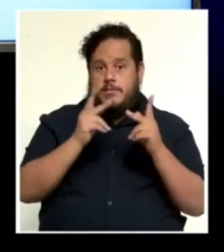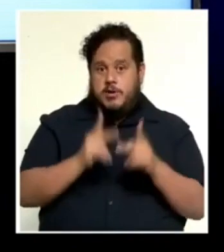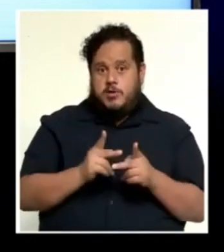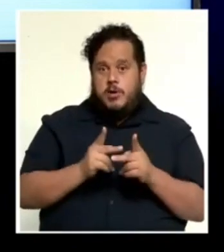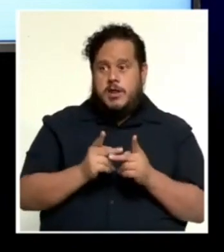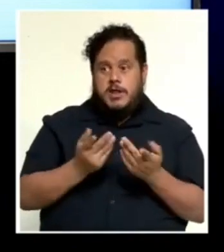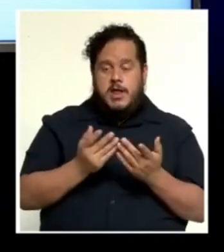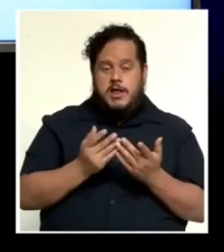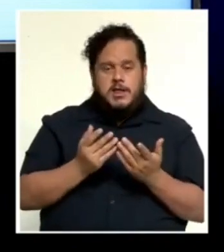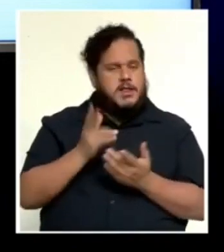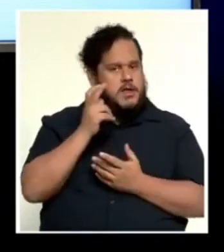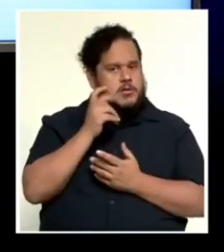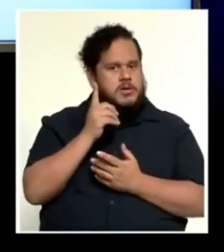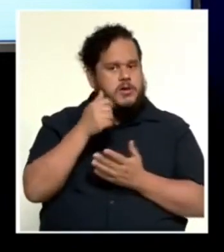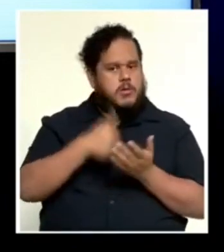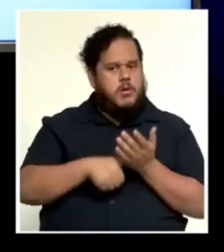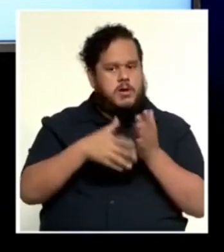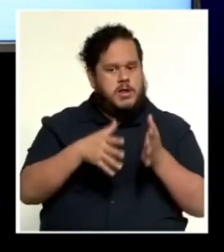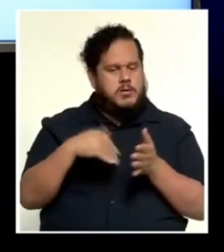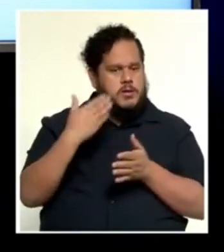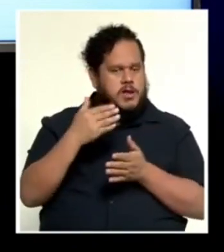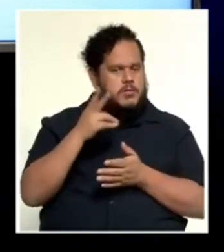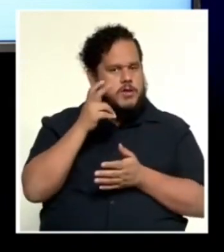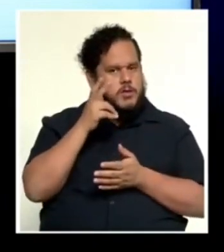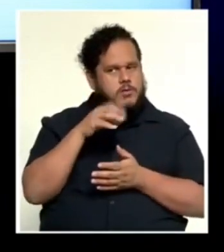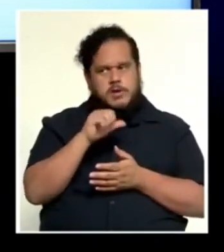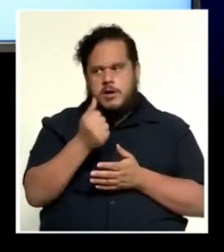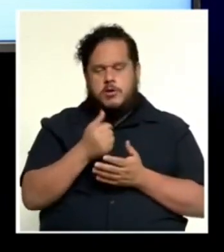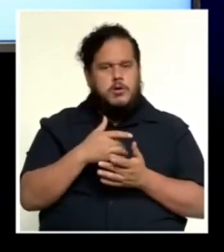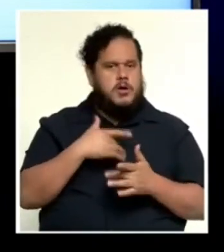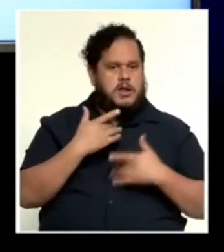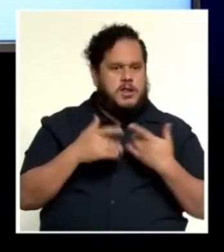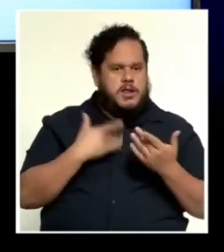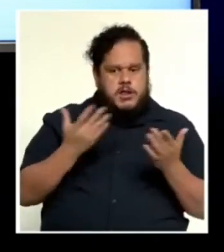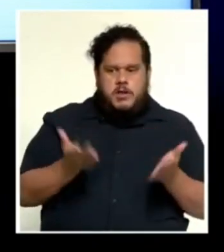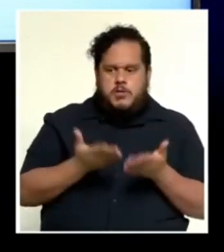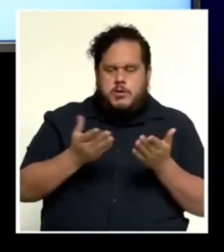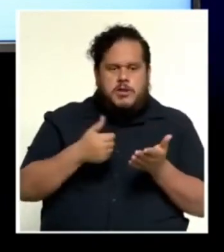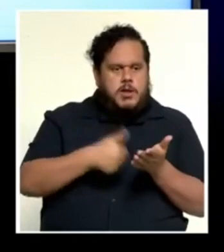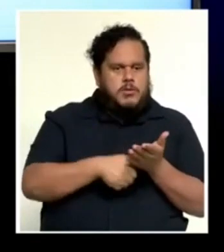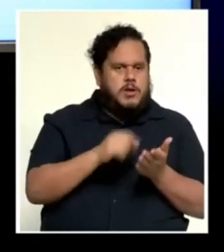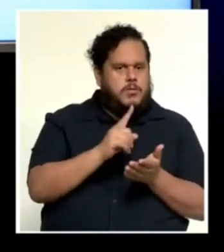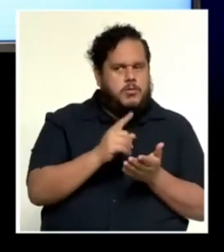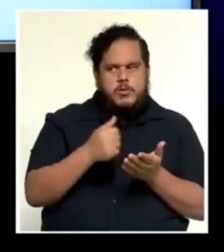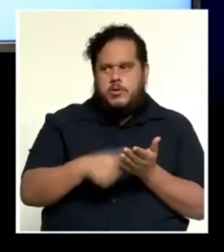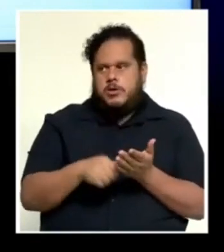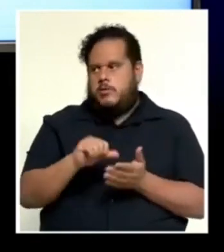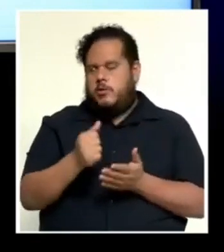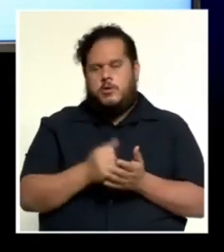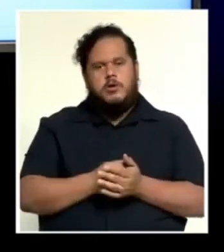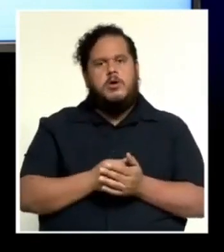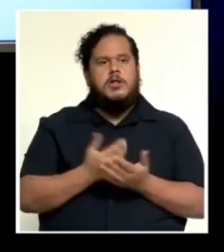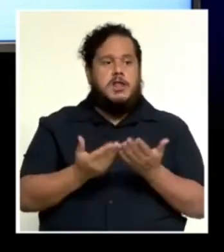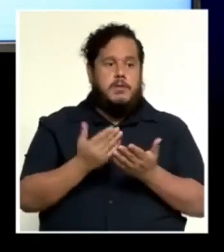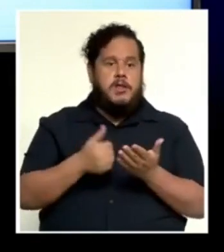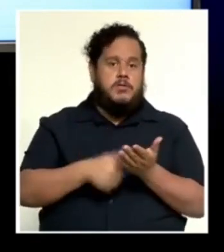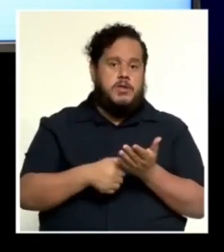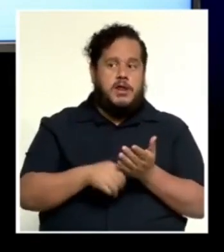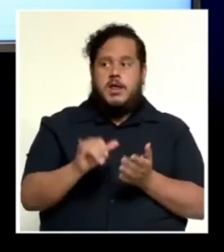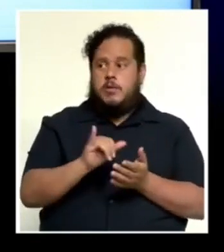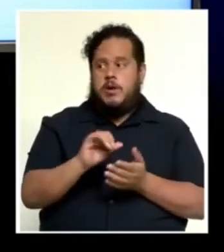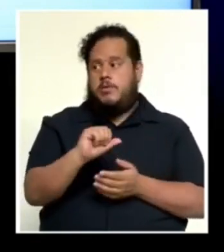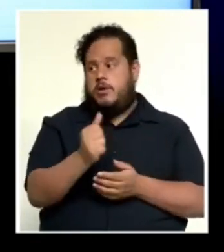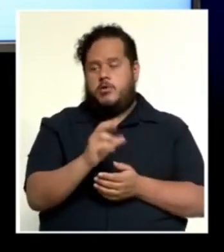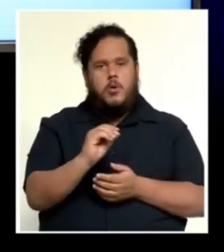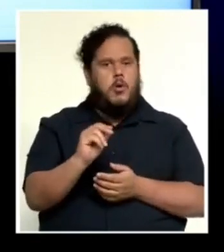migrando, que están escuchando a un candidato, que después escuchan al otro, que se sienten hoy motivadas a votar por uno, probablemente votarían igual por el otro